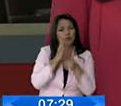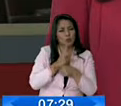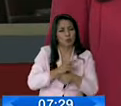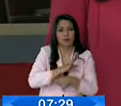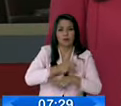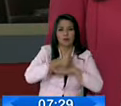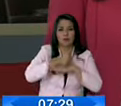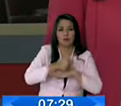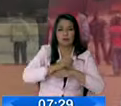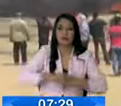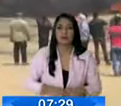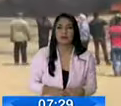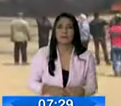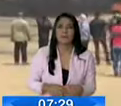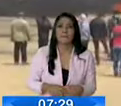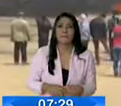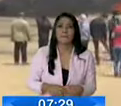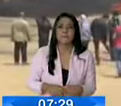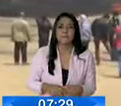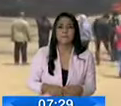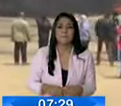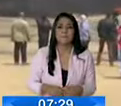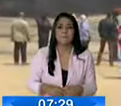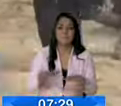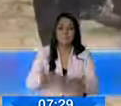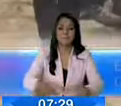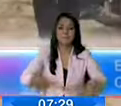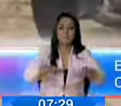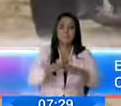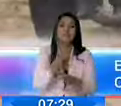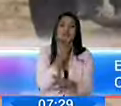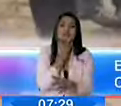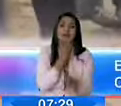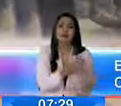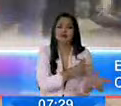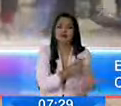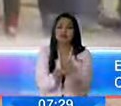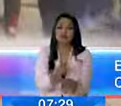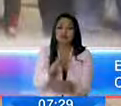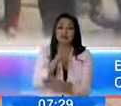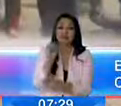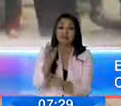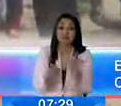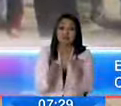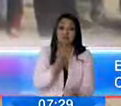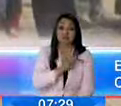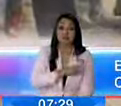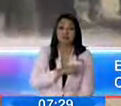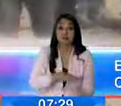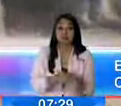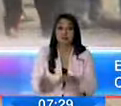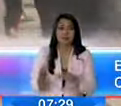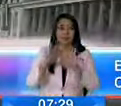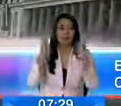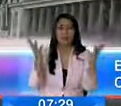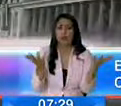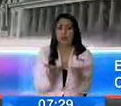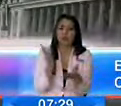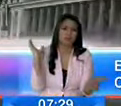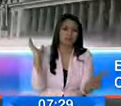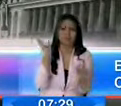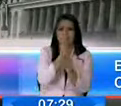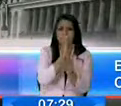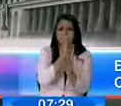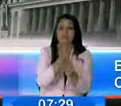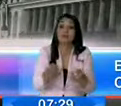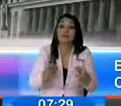autoridades. Los hechos de sangre en la Franja de Gaza que dejaron al menos 60 palestinos muertos generó críticas a nivel mundial, a las que se